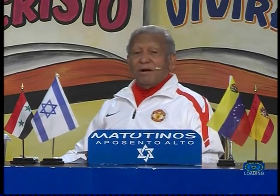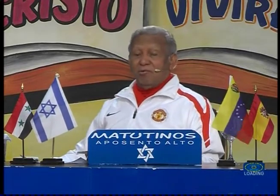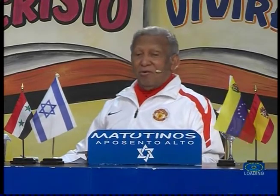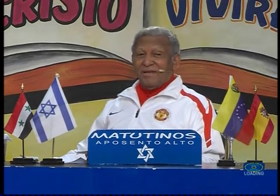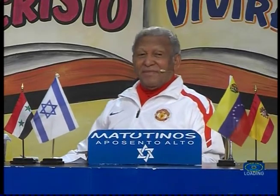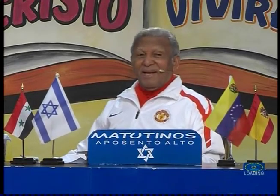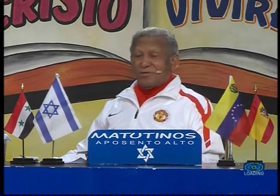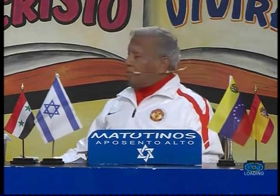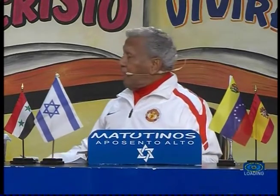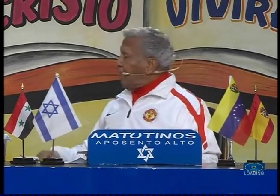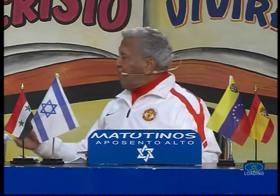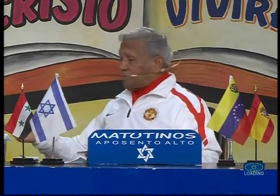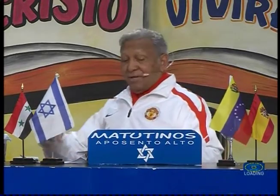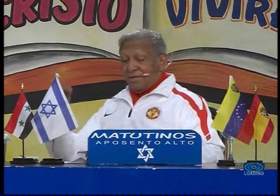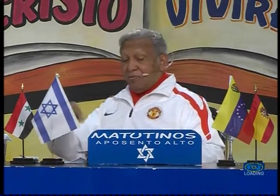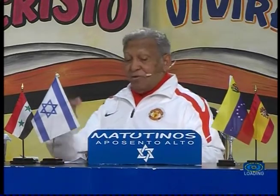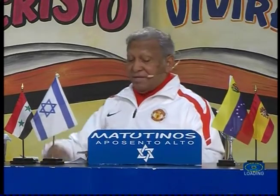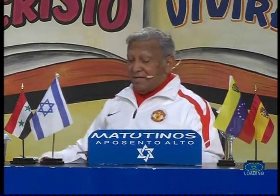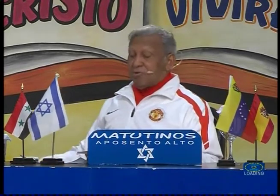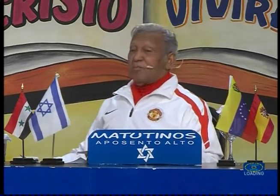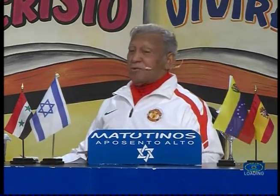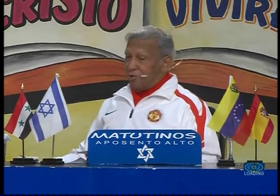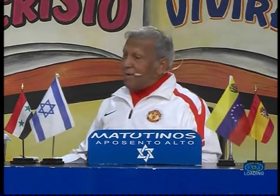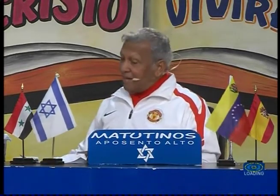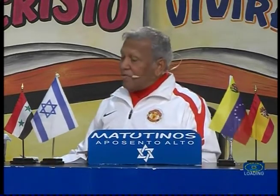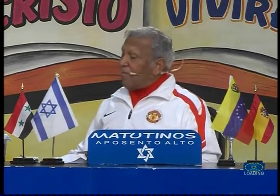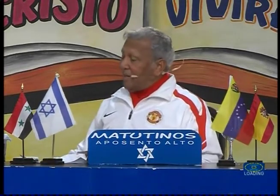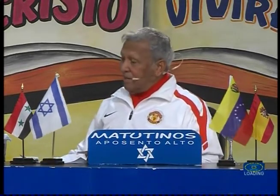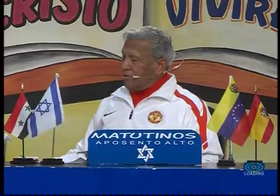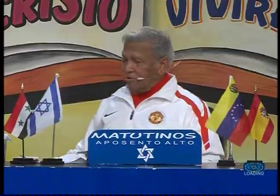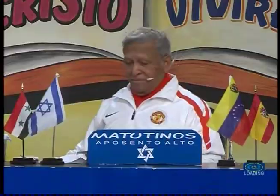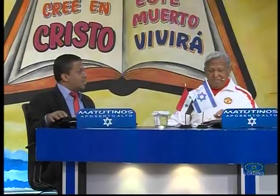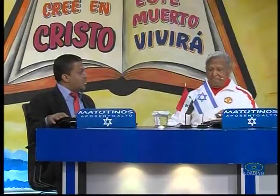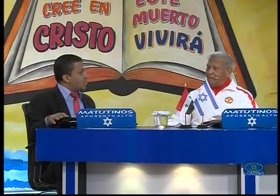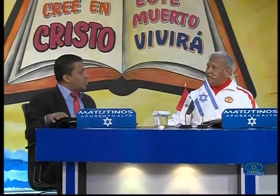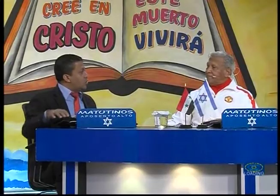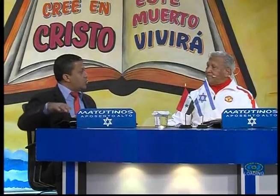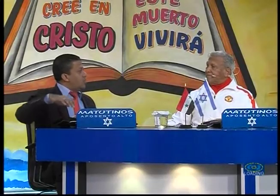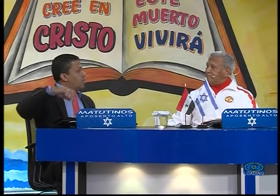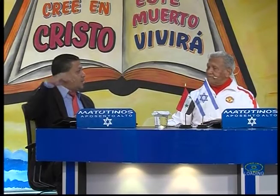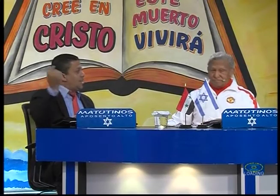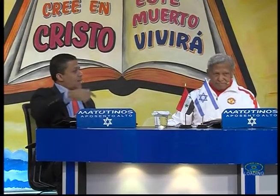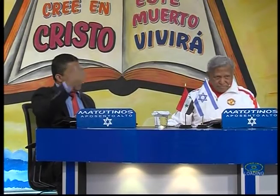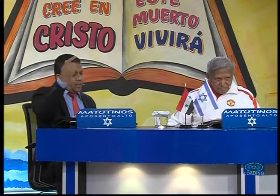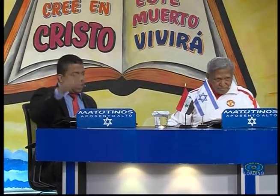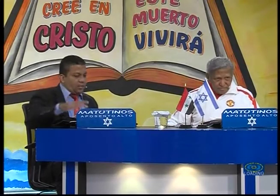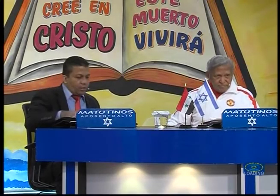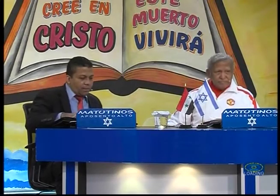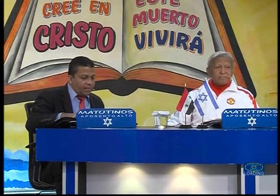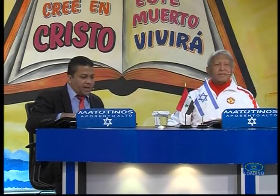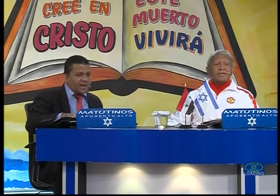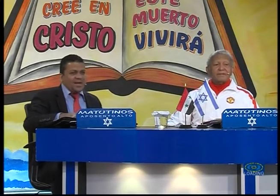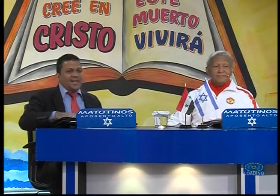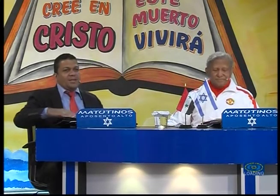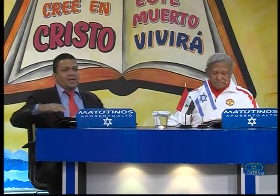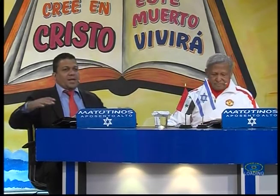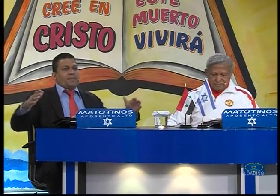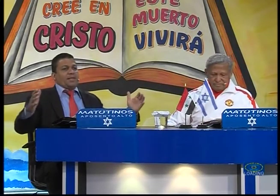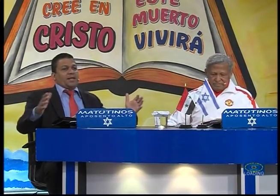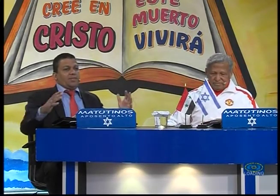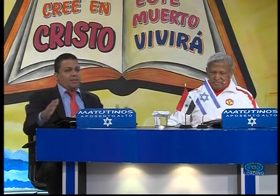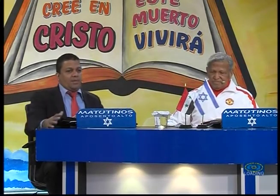llamado Saulo de Tarso. ¿Qué le pasó a Saulo de Tarso por soberbio, Maelito? El Señor lo tumbó de la cabalgadura, papá. Él